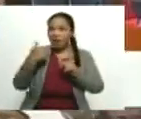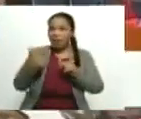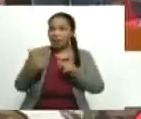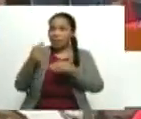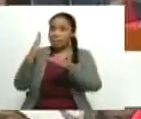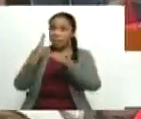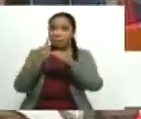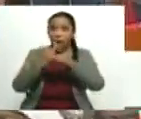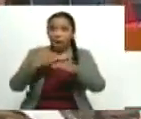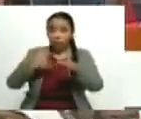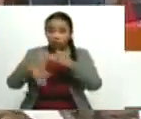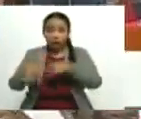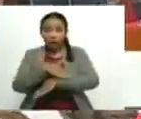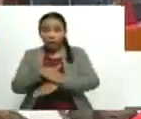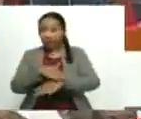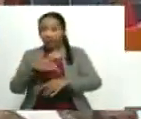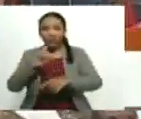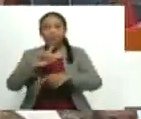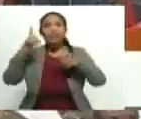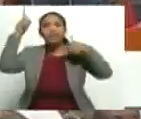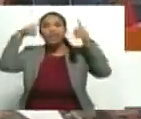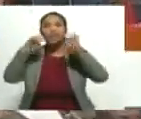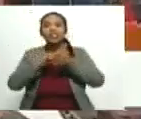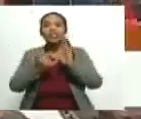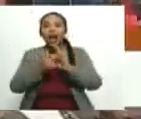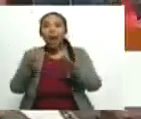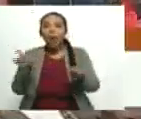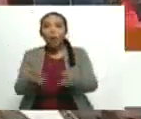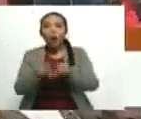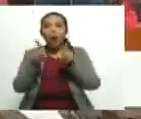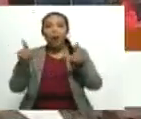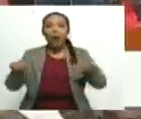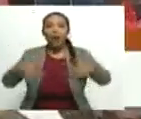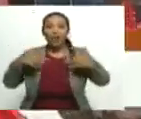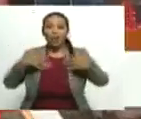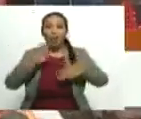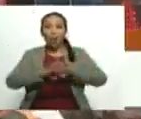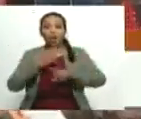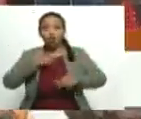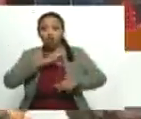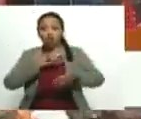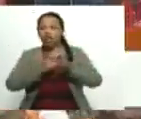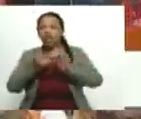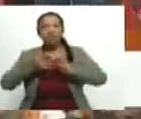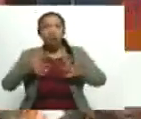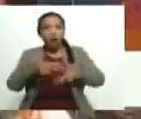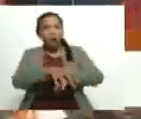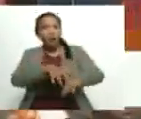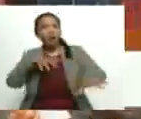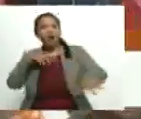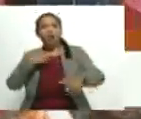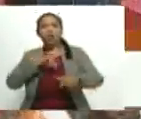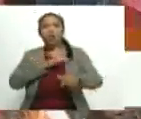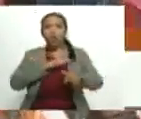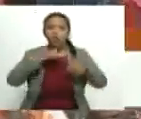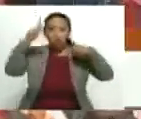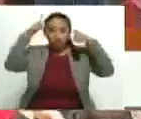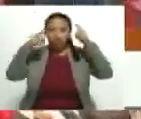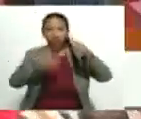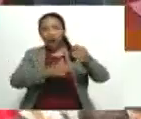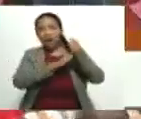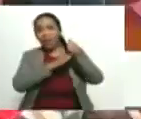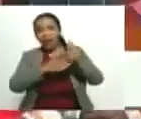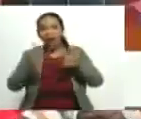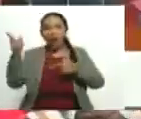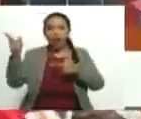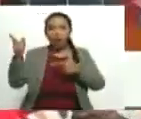la calle. El chavismo es alegría porque nosotros somos mayoría, porque nosotros somos los de Hugo Chávez fría.